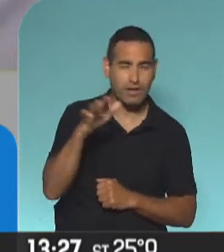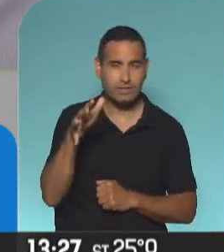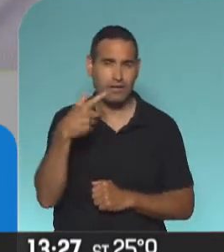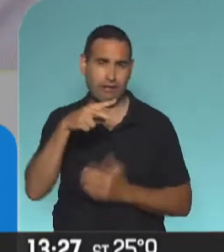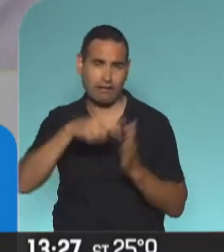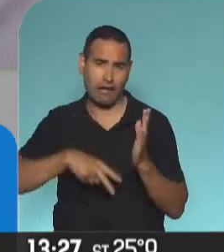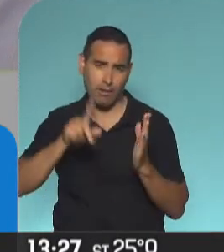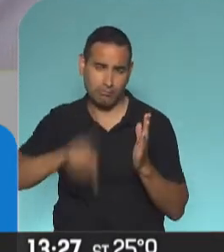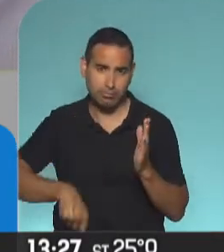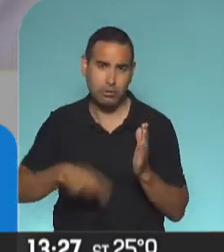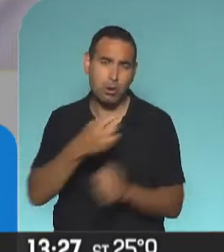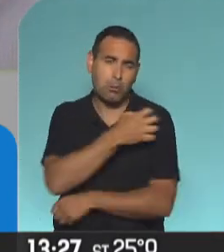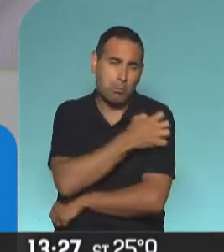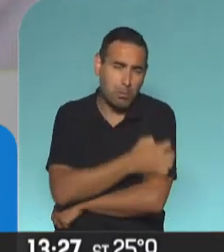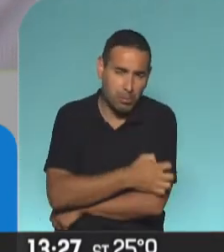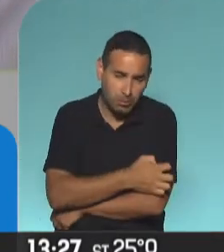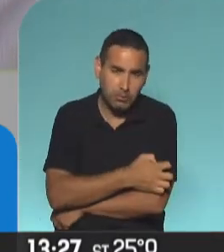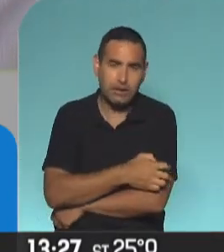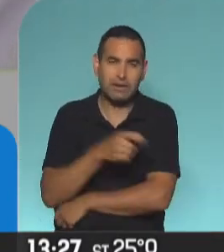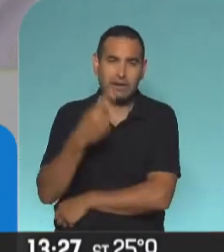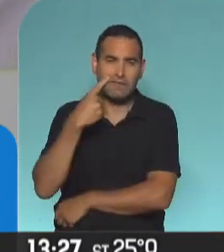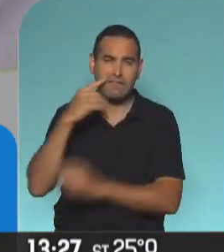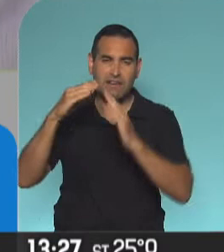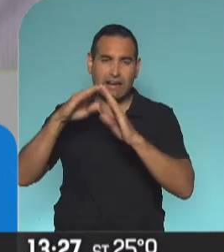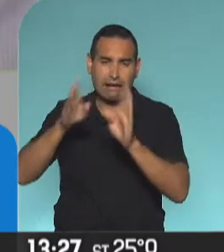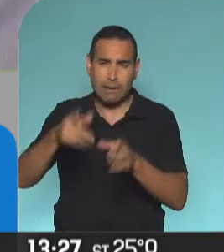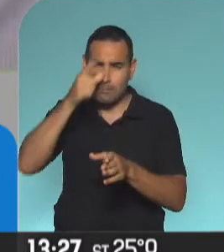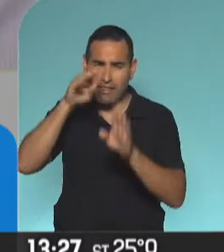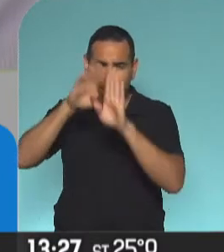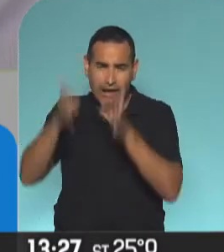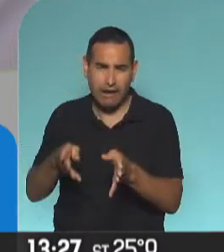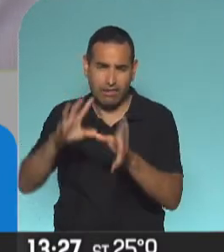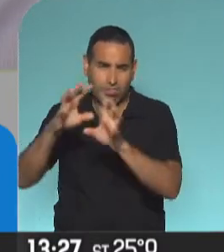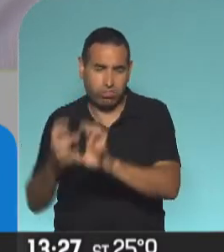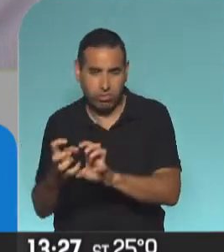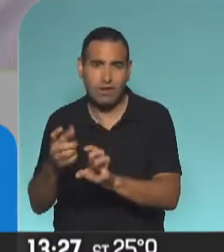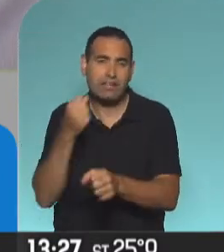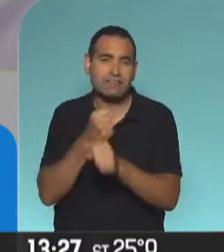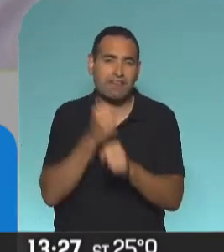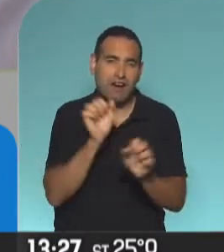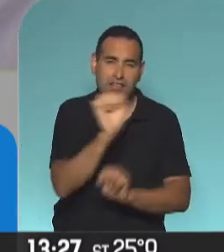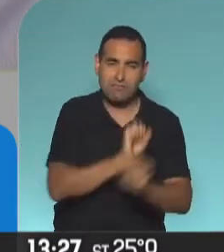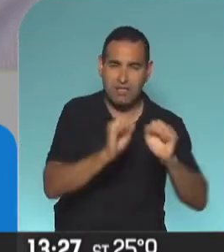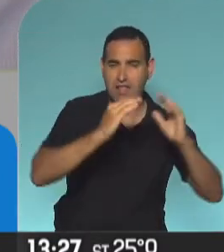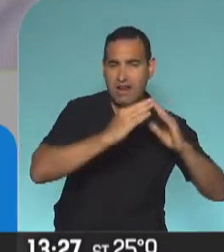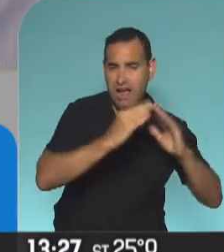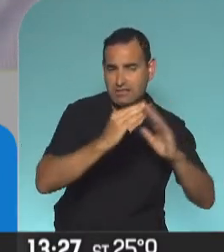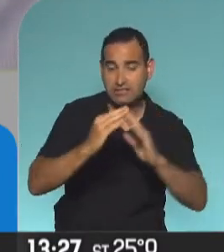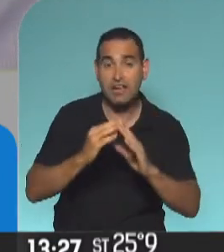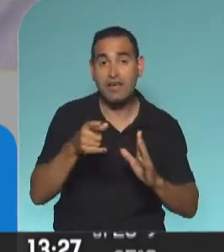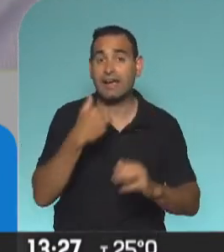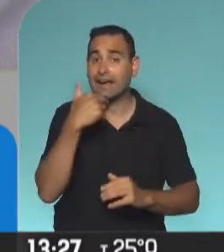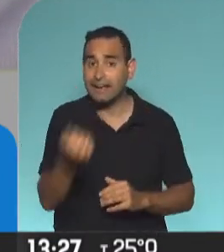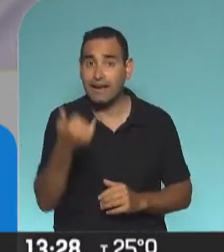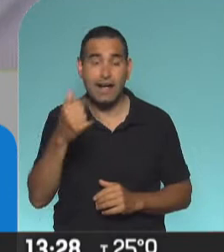analfabeta, pobre, que vive en una casilla de madera y de chapas, trabaja como empleada doméstica en algunas casas, tiene una hija